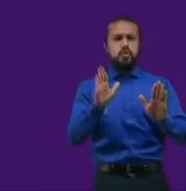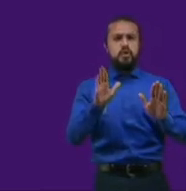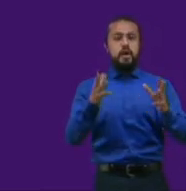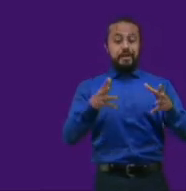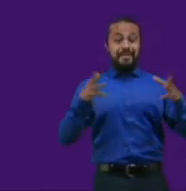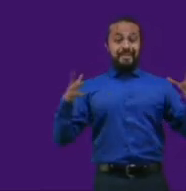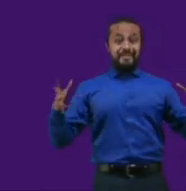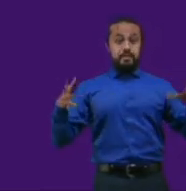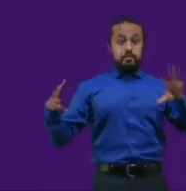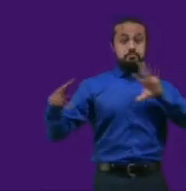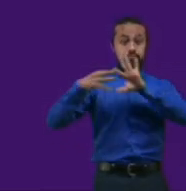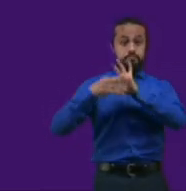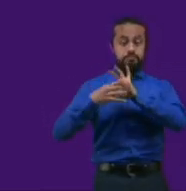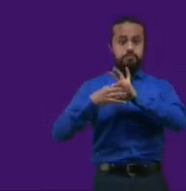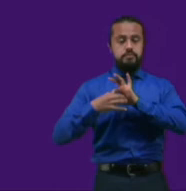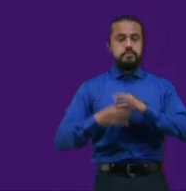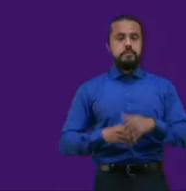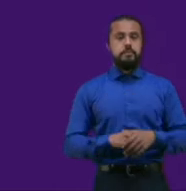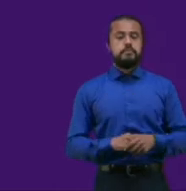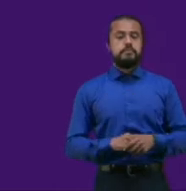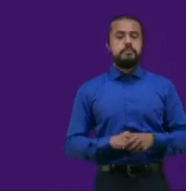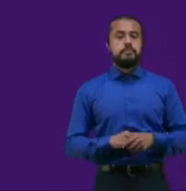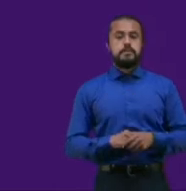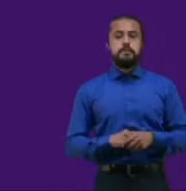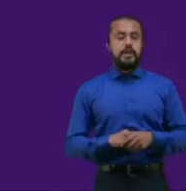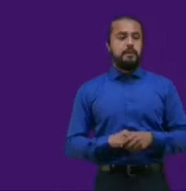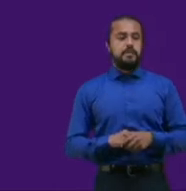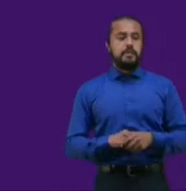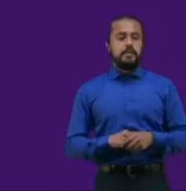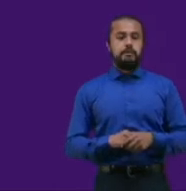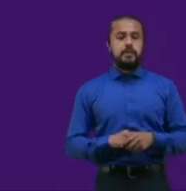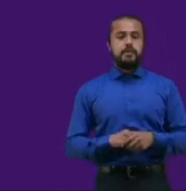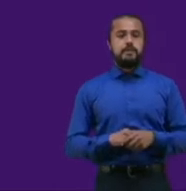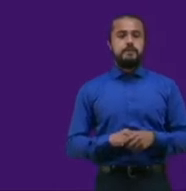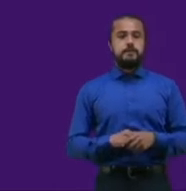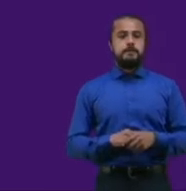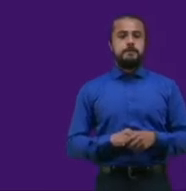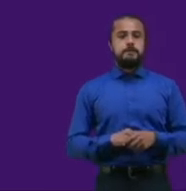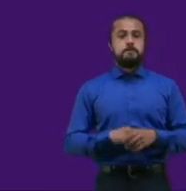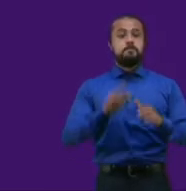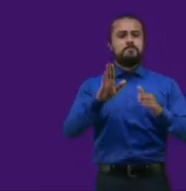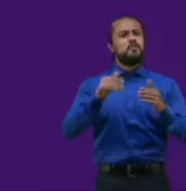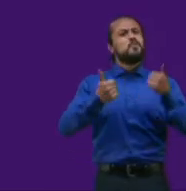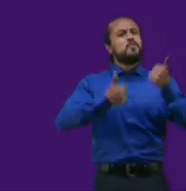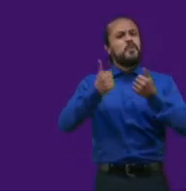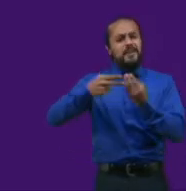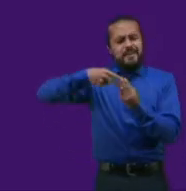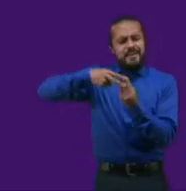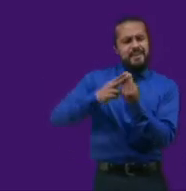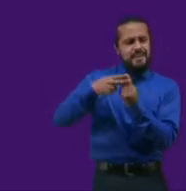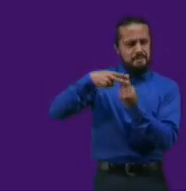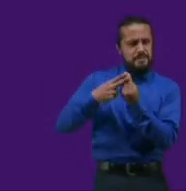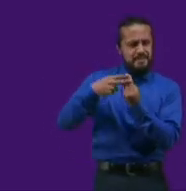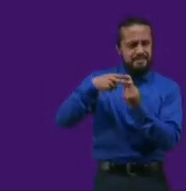¿Qué mecanismos locales, qué instituciones, qué herramientas locales o